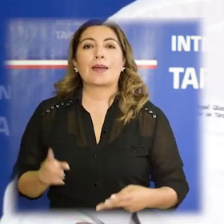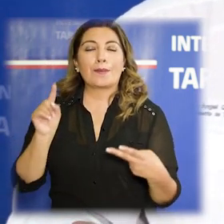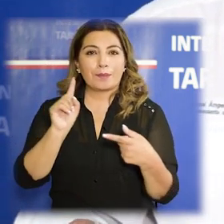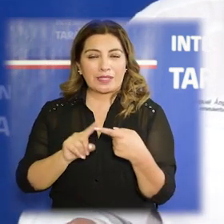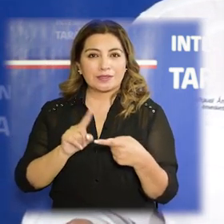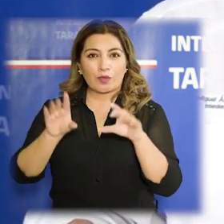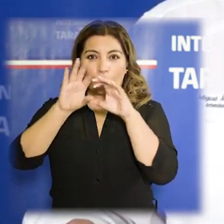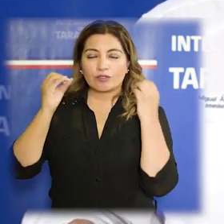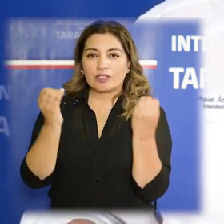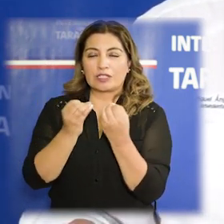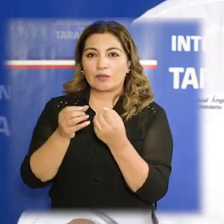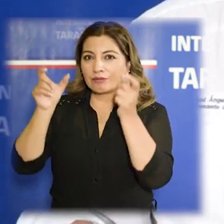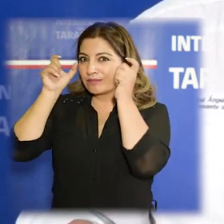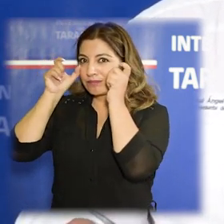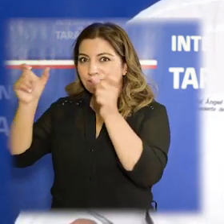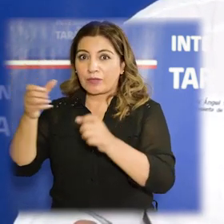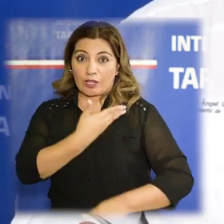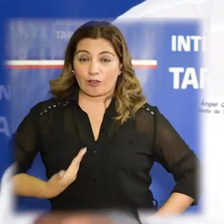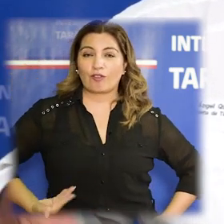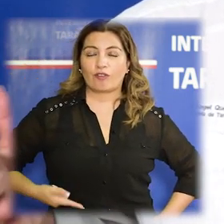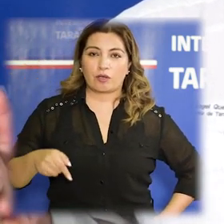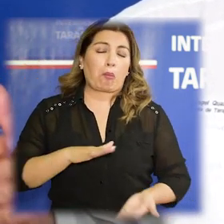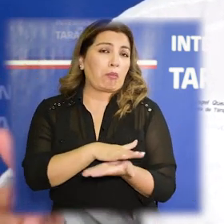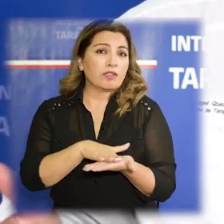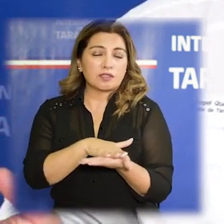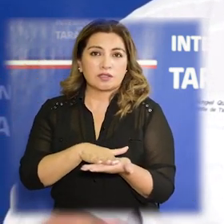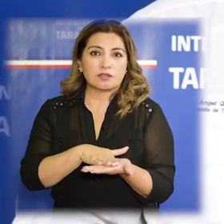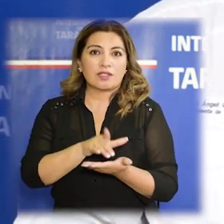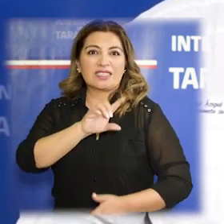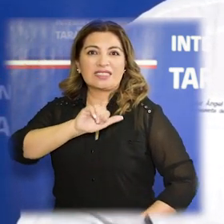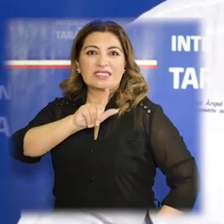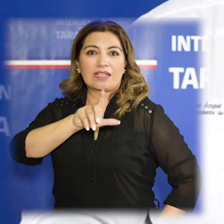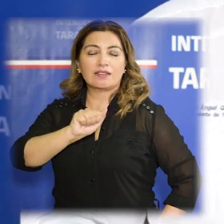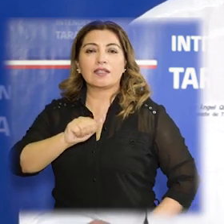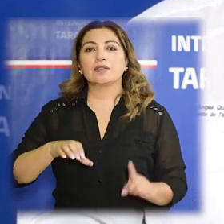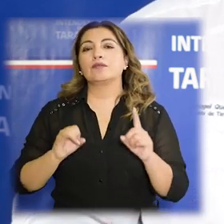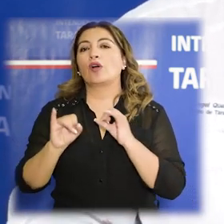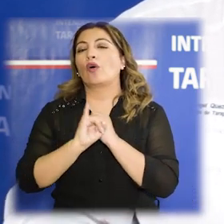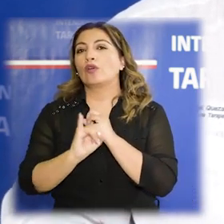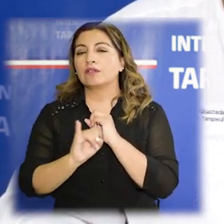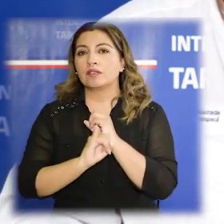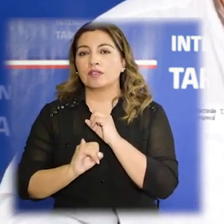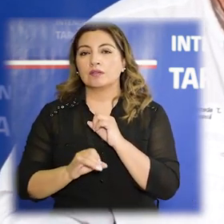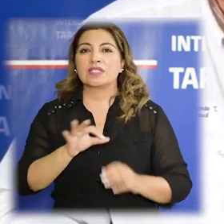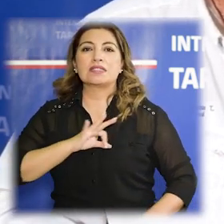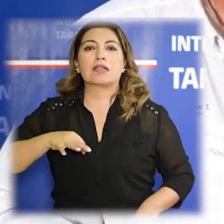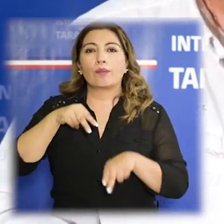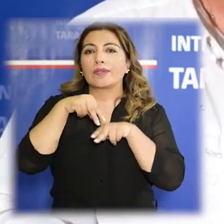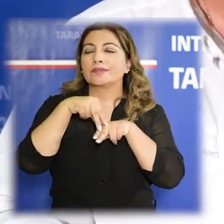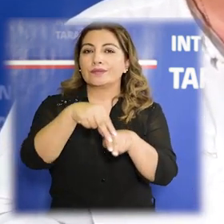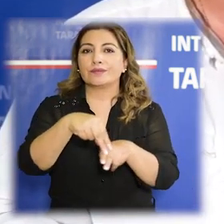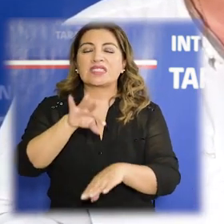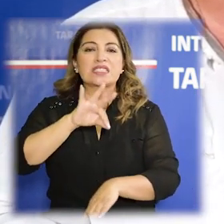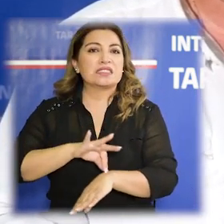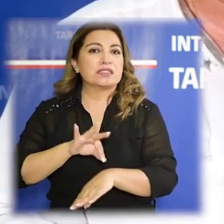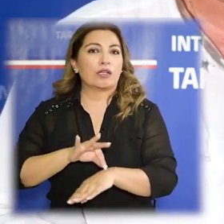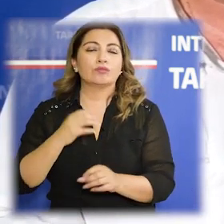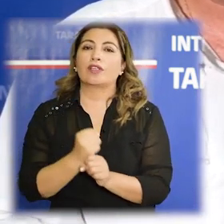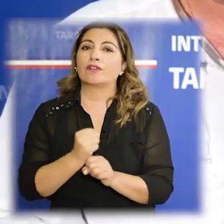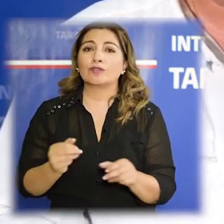de organismos fiscalizadores de gobierno, por ejemplo, Senda, ONEMI, Seremi de Transporte, Salud,